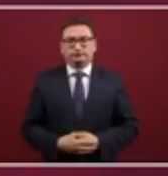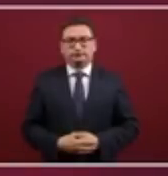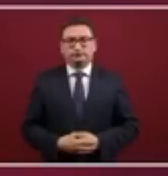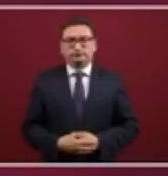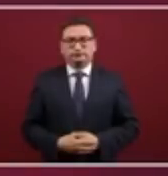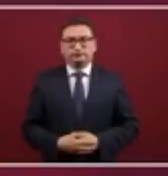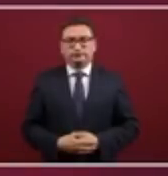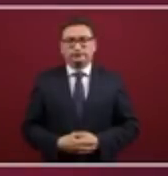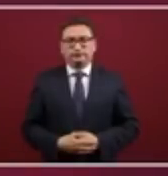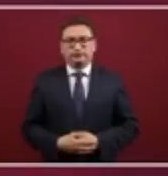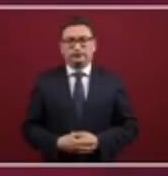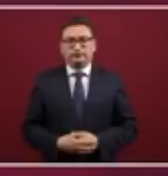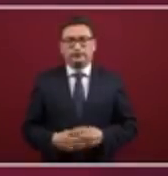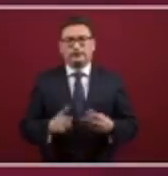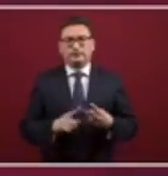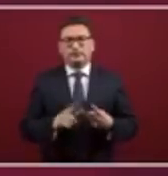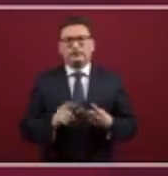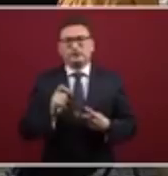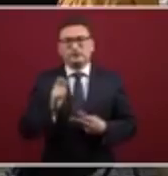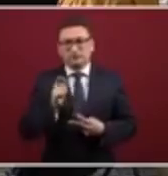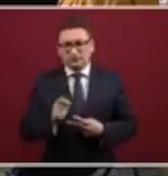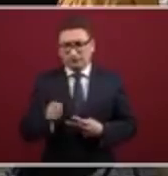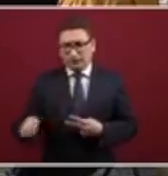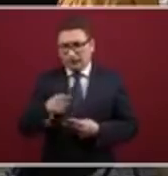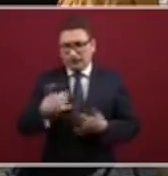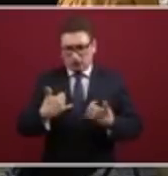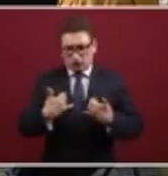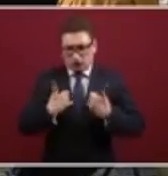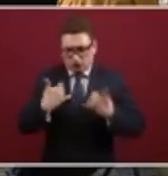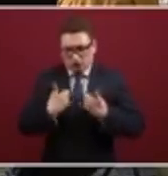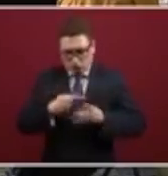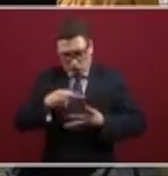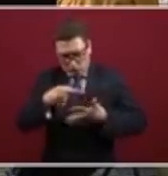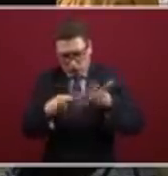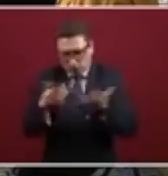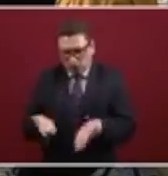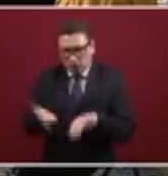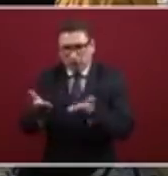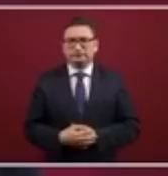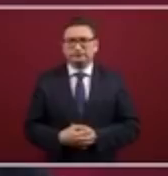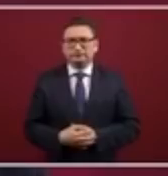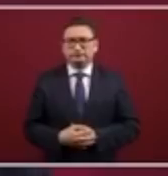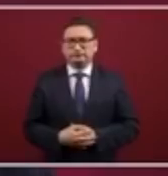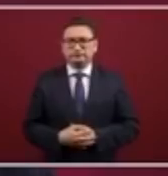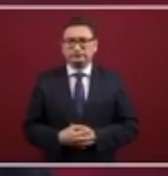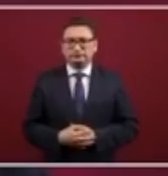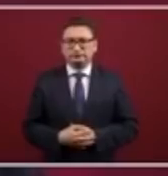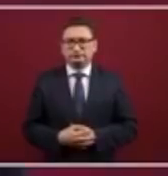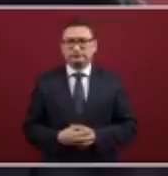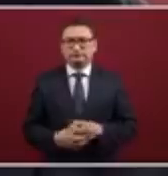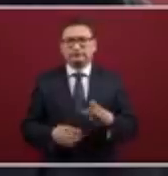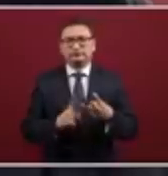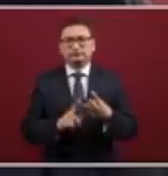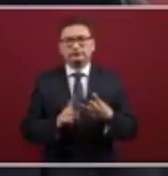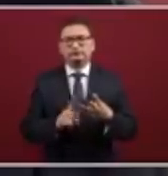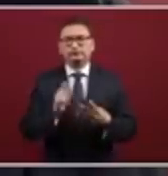el que haya opciones para los jóvenes de estudio de trabajo tercero